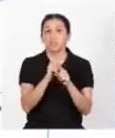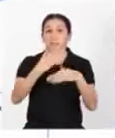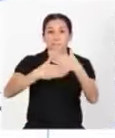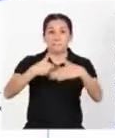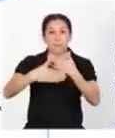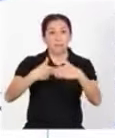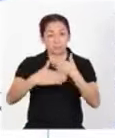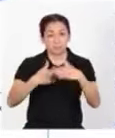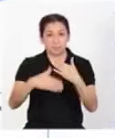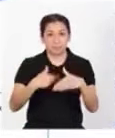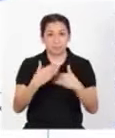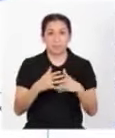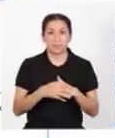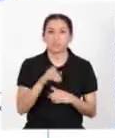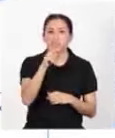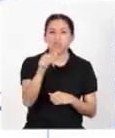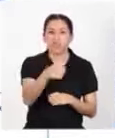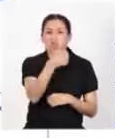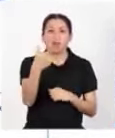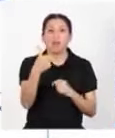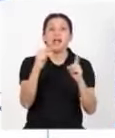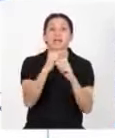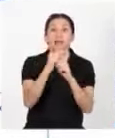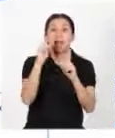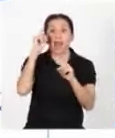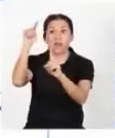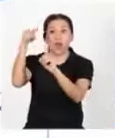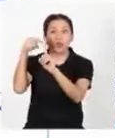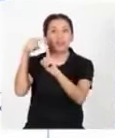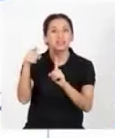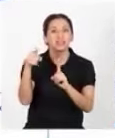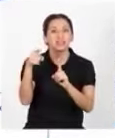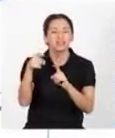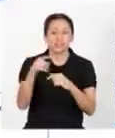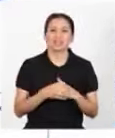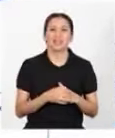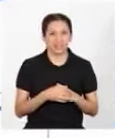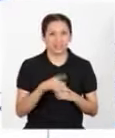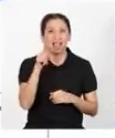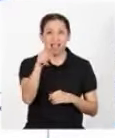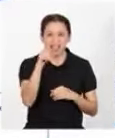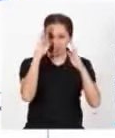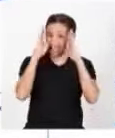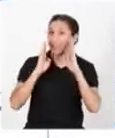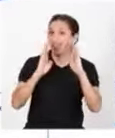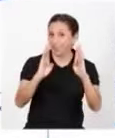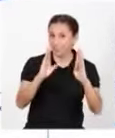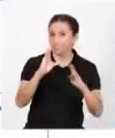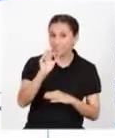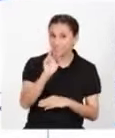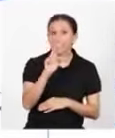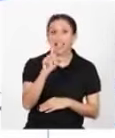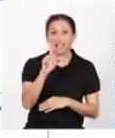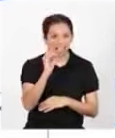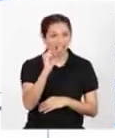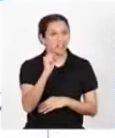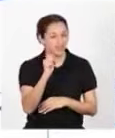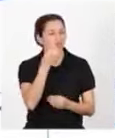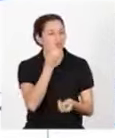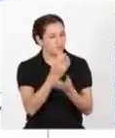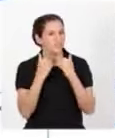papel higiénico... ¡Hey! Yo tengo otra palabra del propósito para completar. ¡Te veo atento,